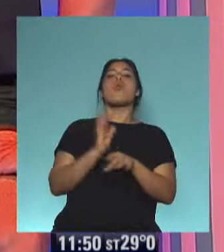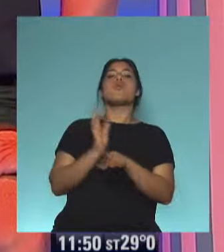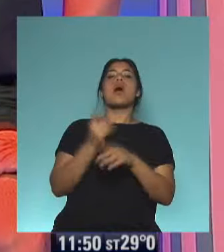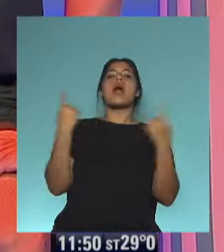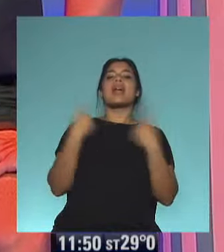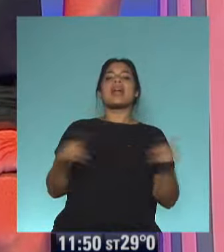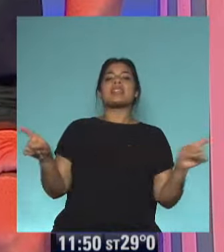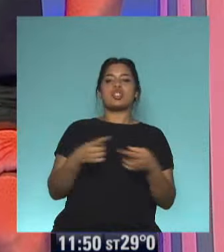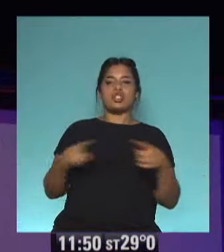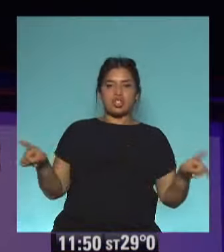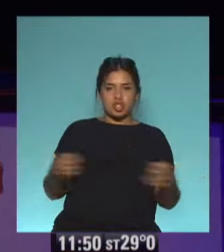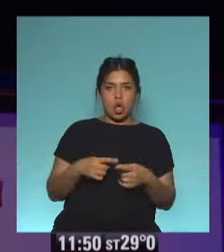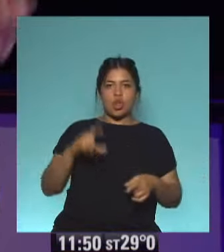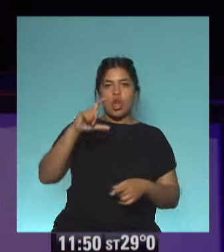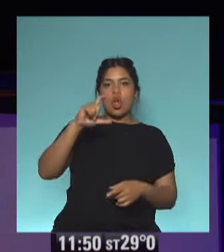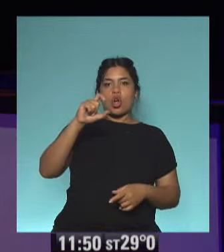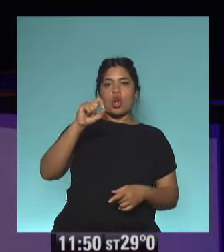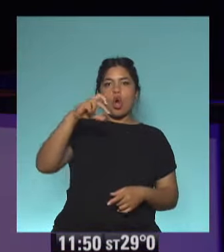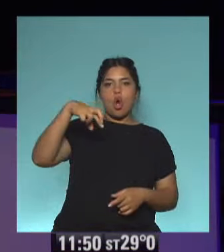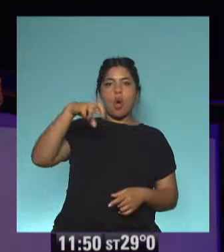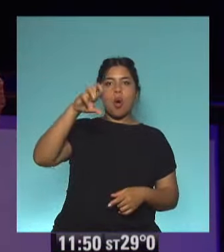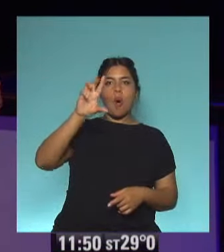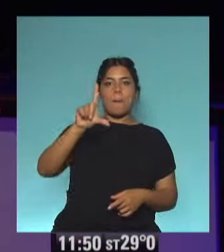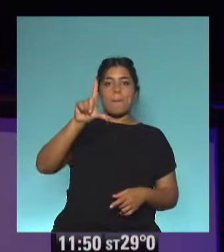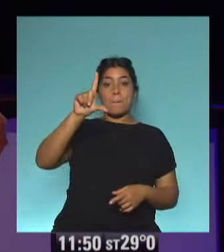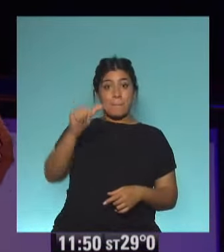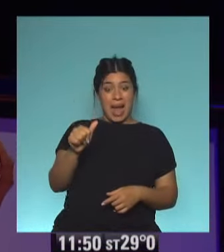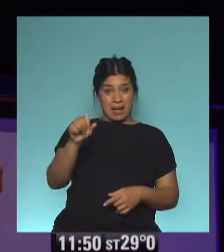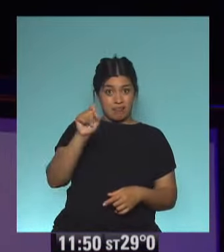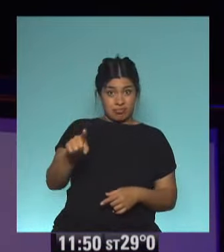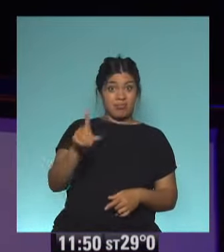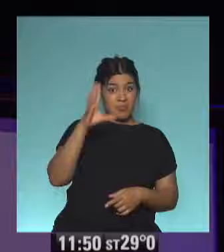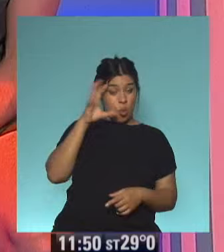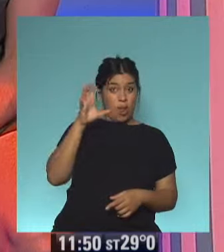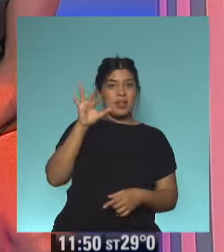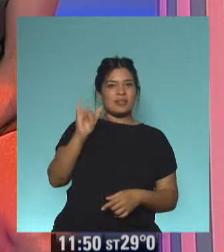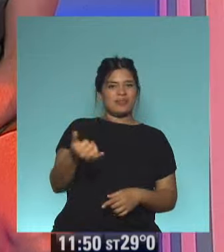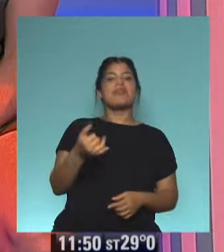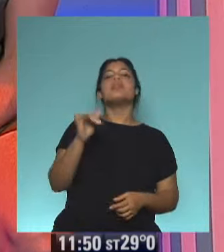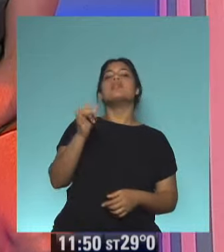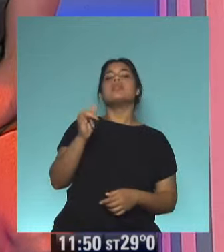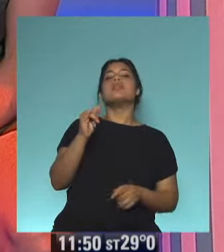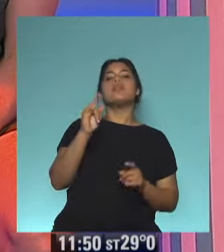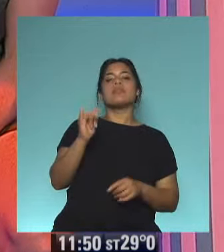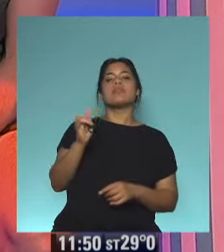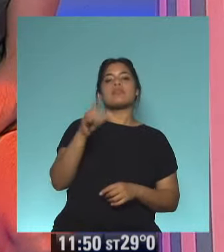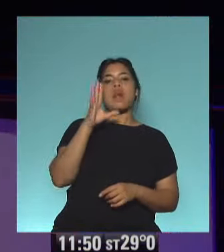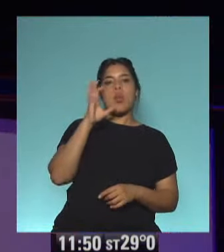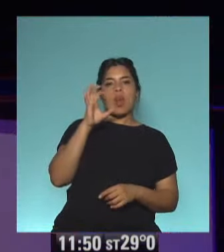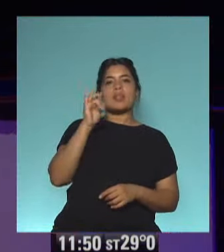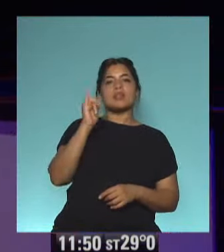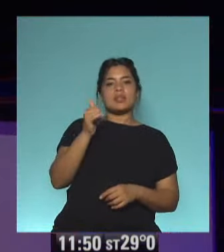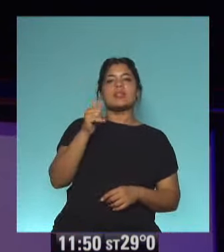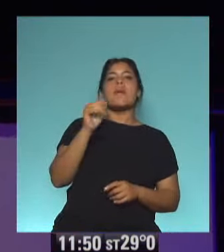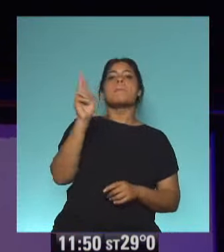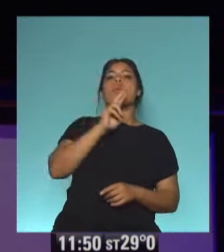Doña Ubenza. Sí. ¿Se acuerdan que estábamos viendo todo eso de la música de esa región? Y también escuchamos la versión de una chica. De Mariana Carrizo,